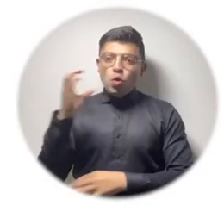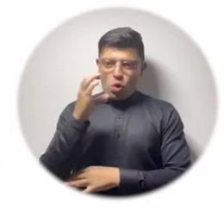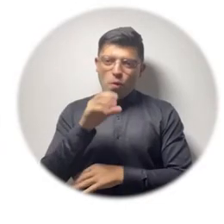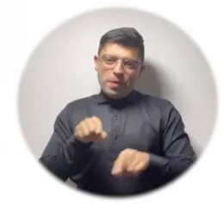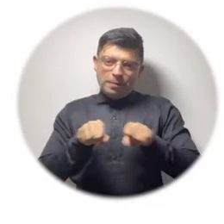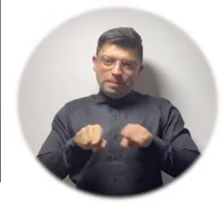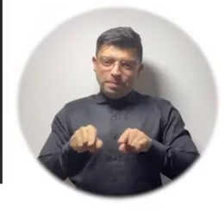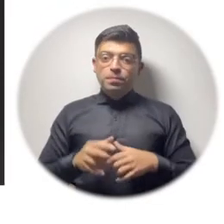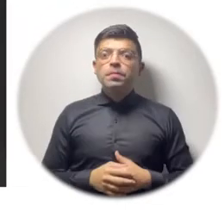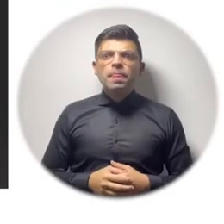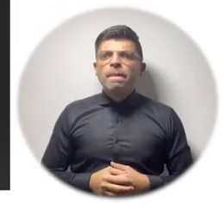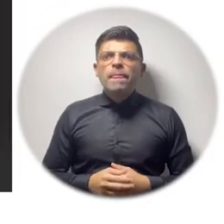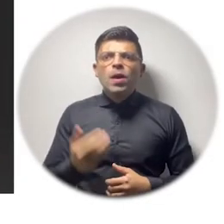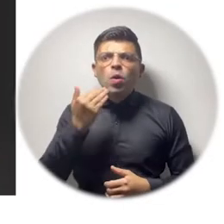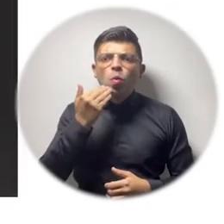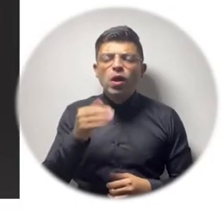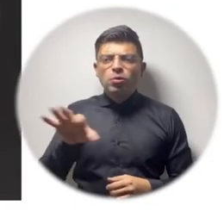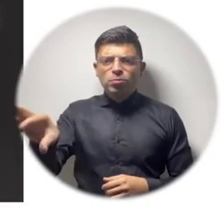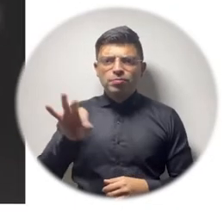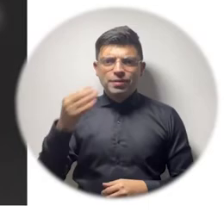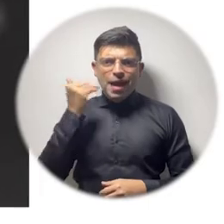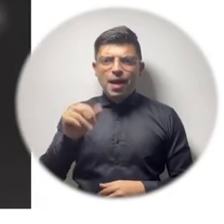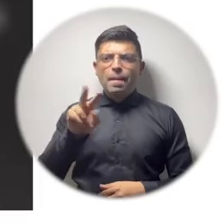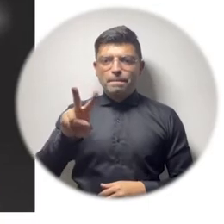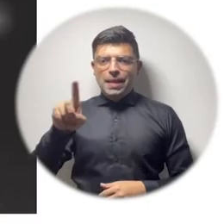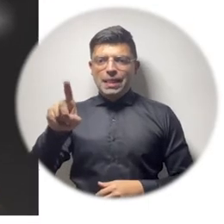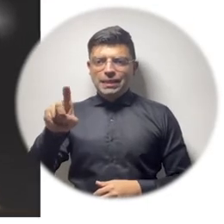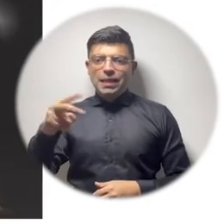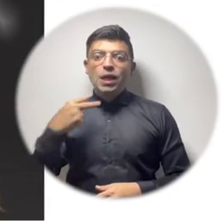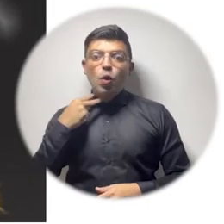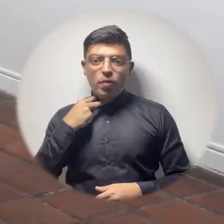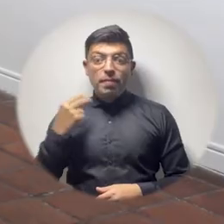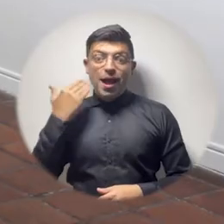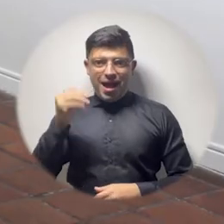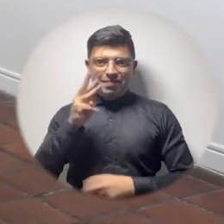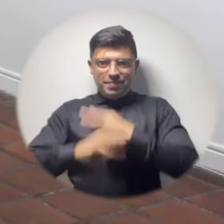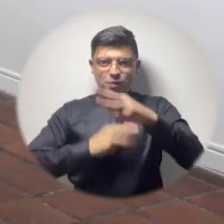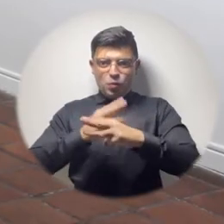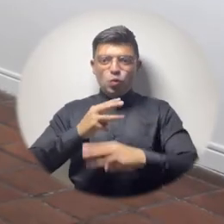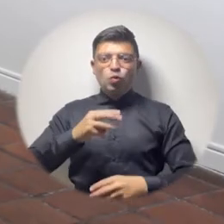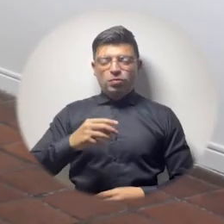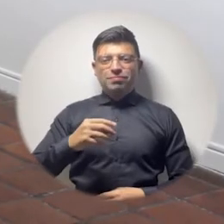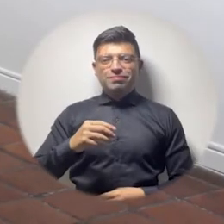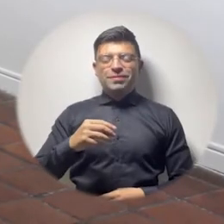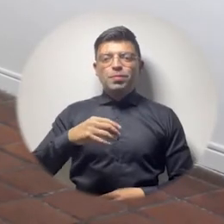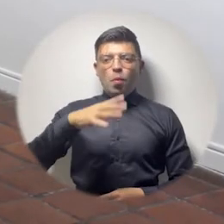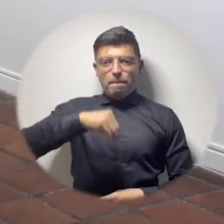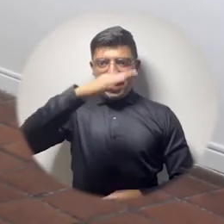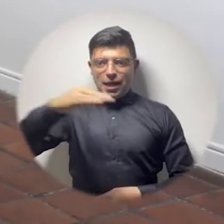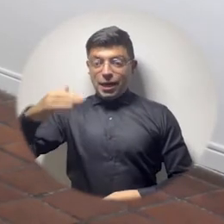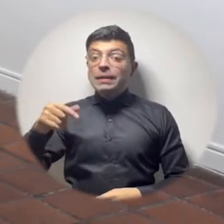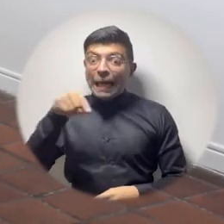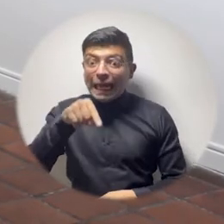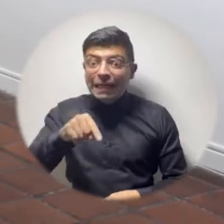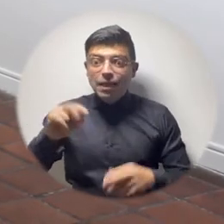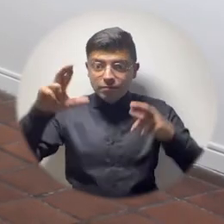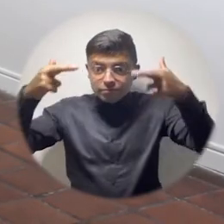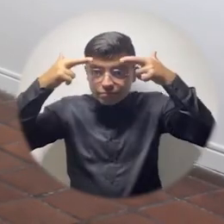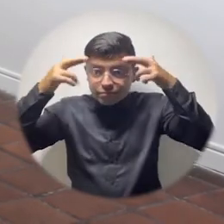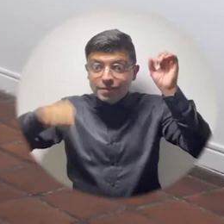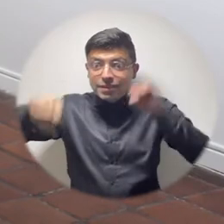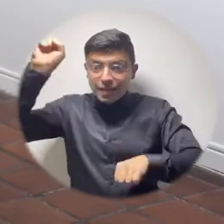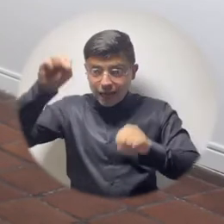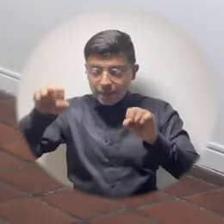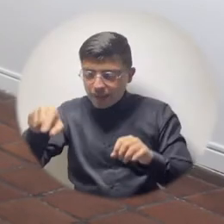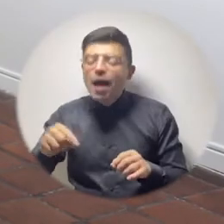concurso seleccionará a la nueva Miss Mundo Magdalena el próximo 26 de noviembre y será la representante de la corona departamental que participará